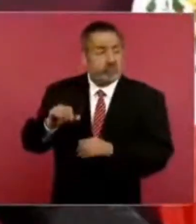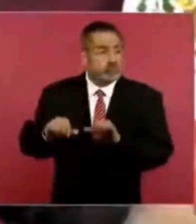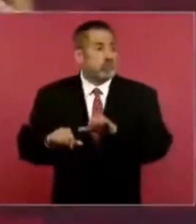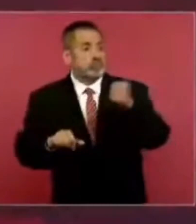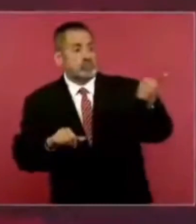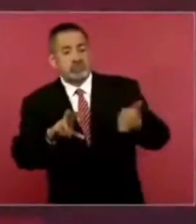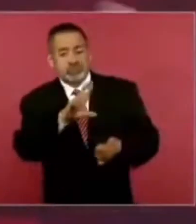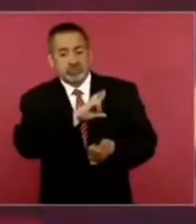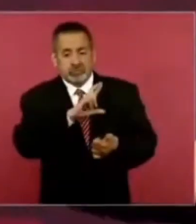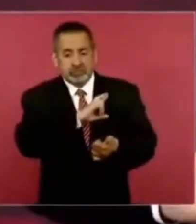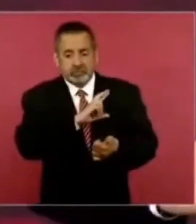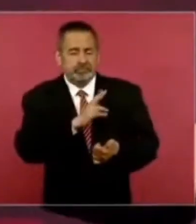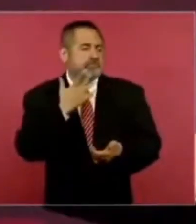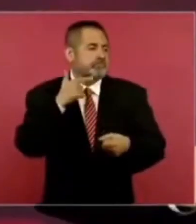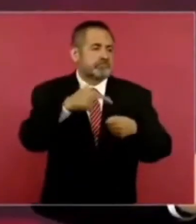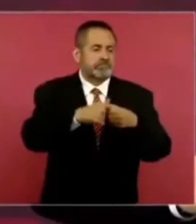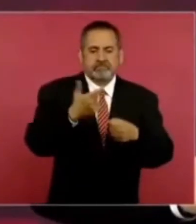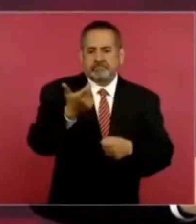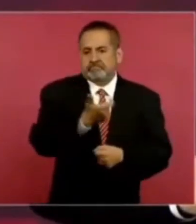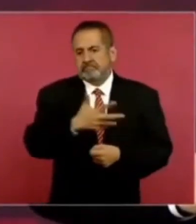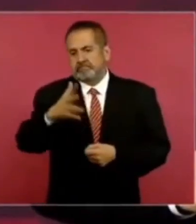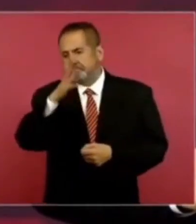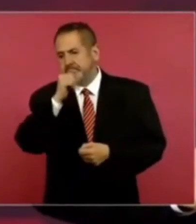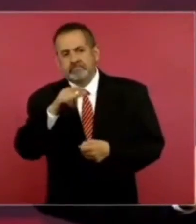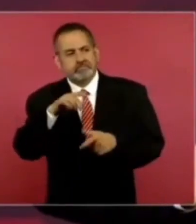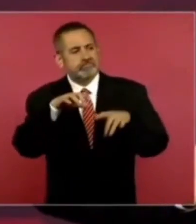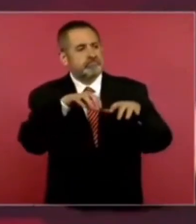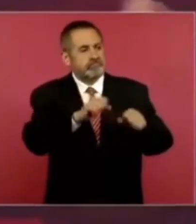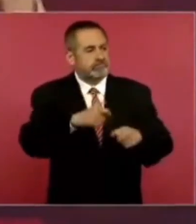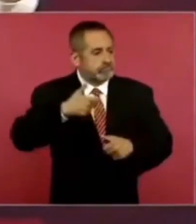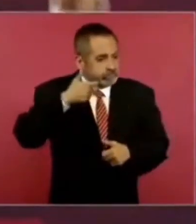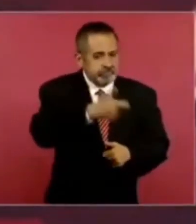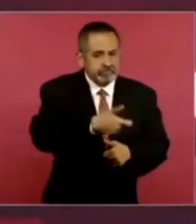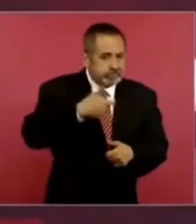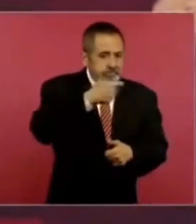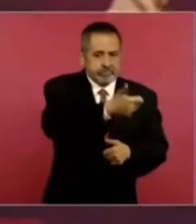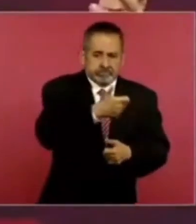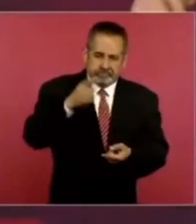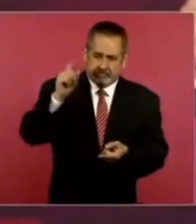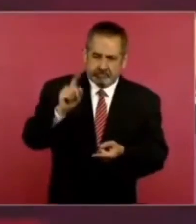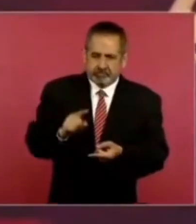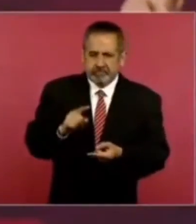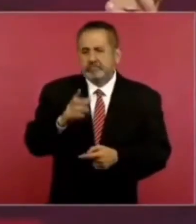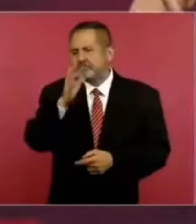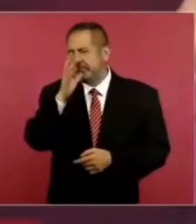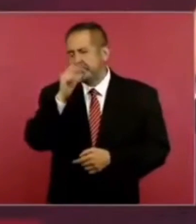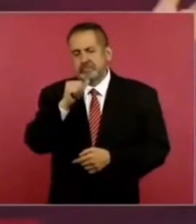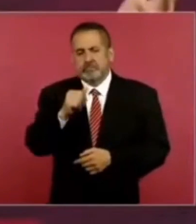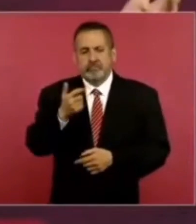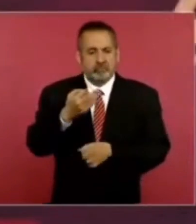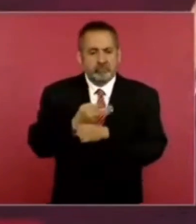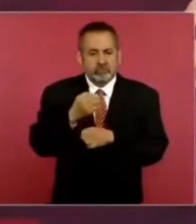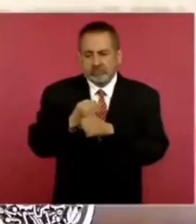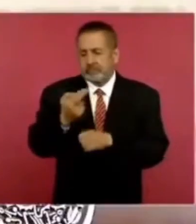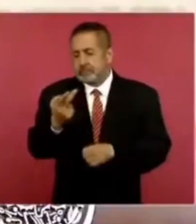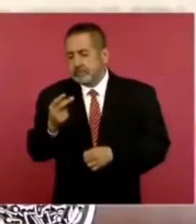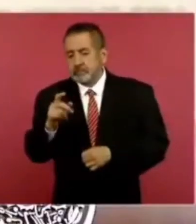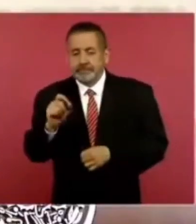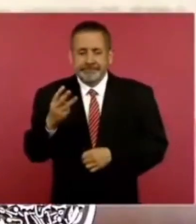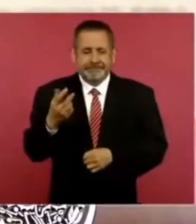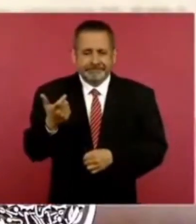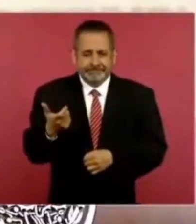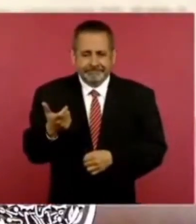privadas, no podríamos garantizar que la gasolina se vendiera en 22, en 23